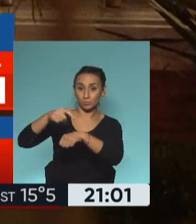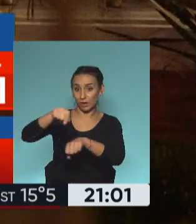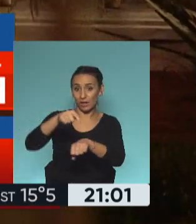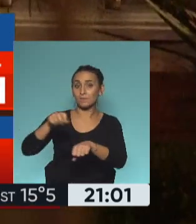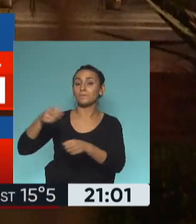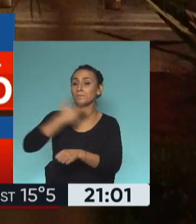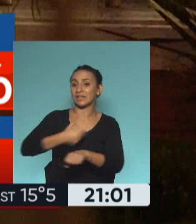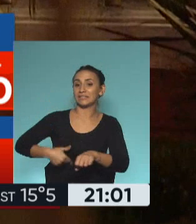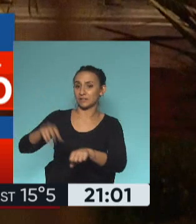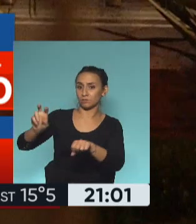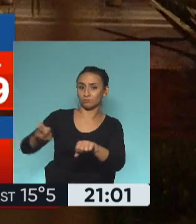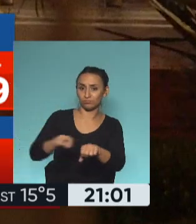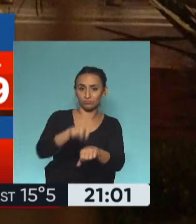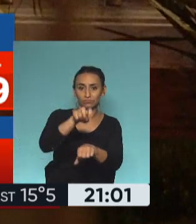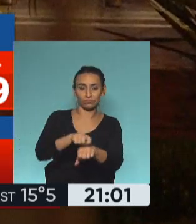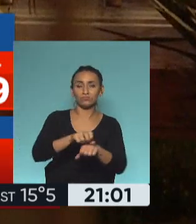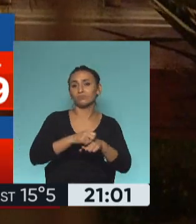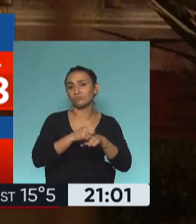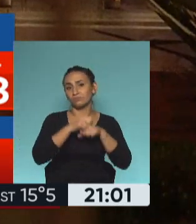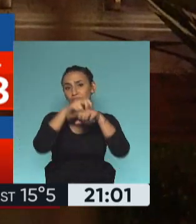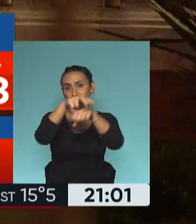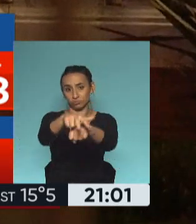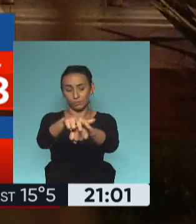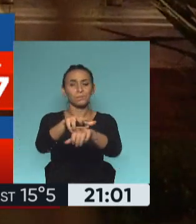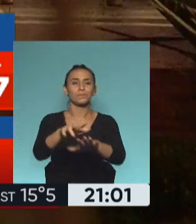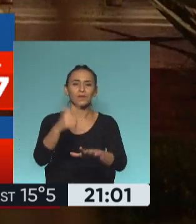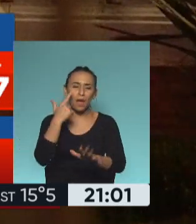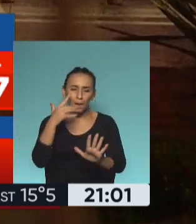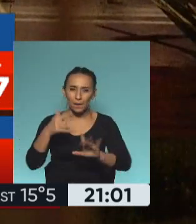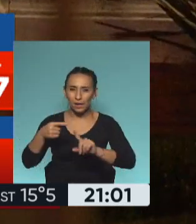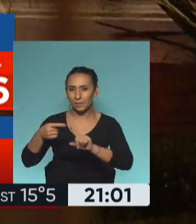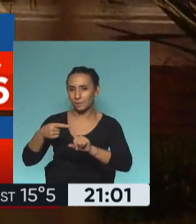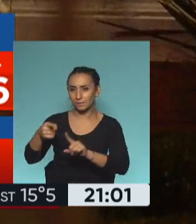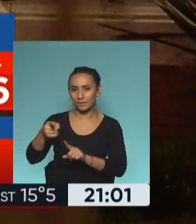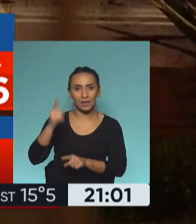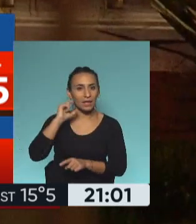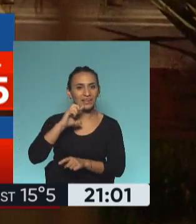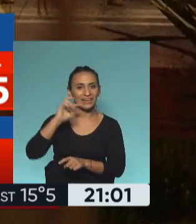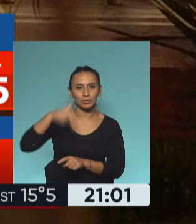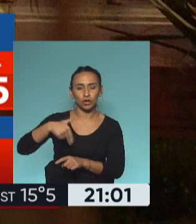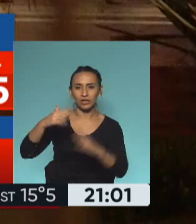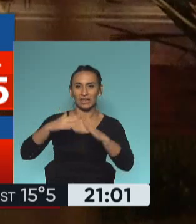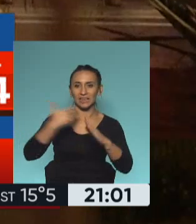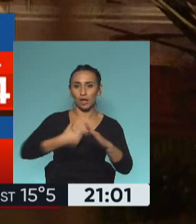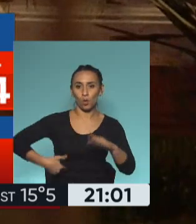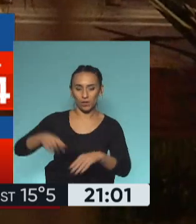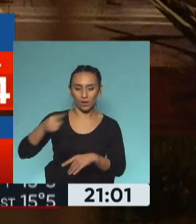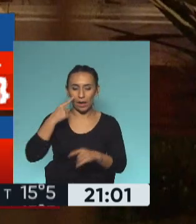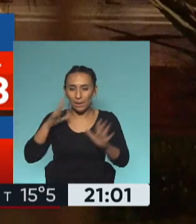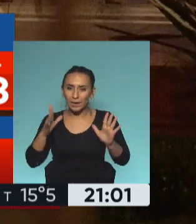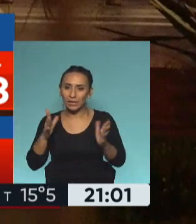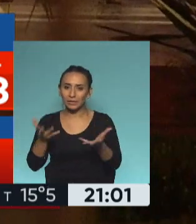grabado, luego de ser transmitido en cadena nacional. A ver si podemos tocar con Gastón Zulaya, allí en Casa de Gobierno,